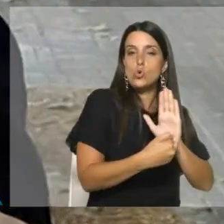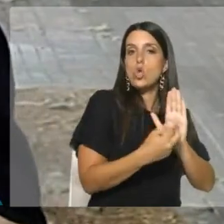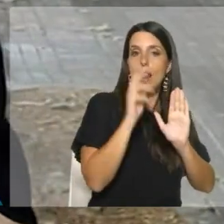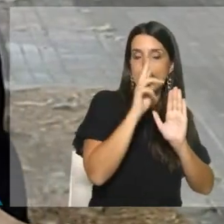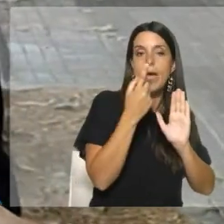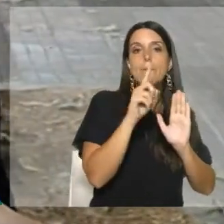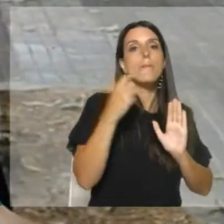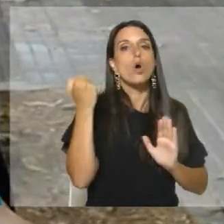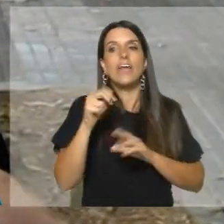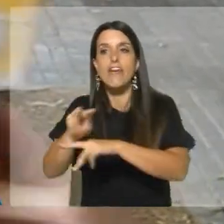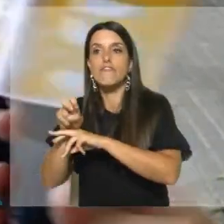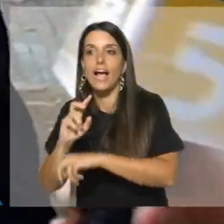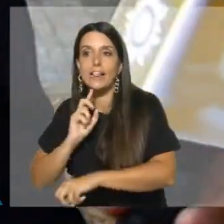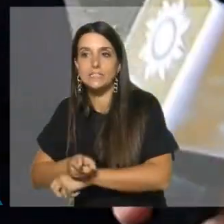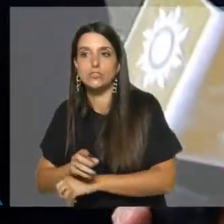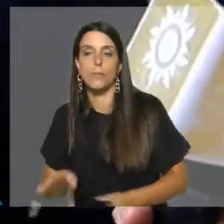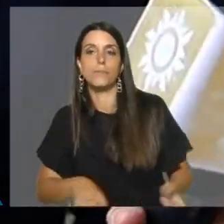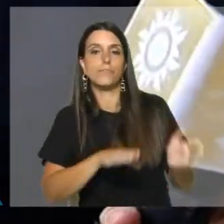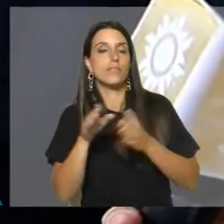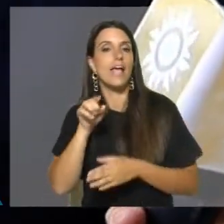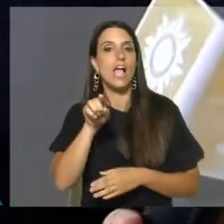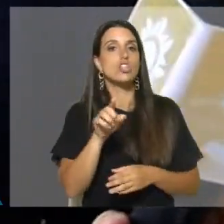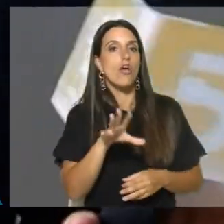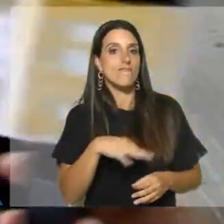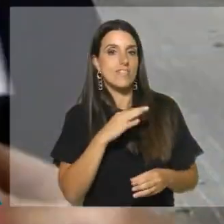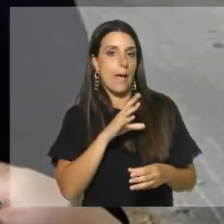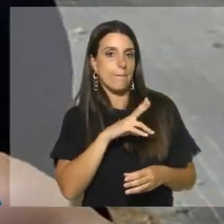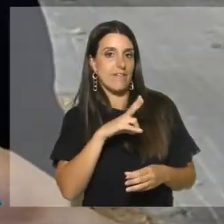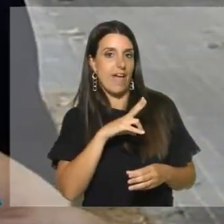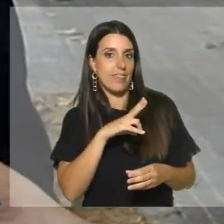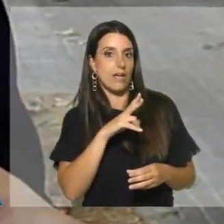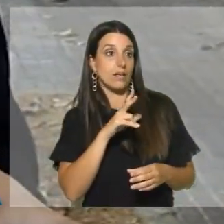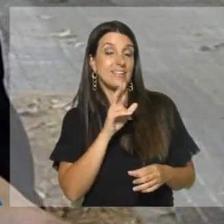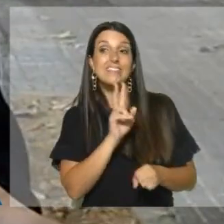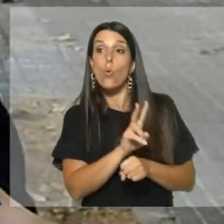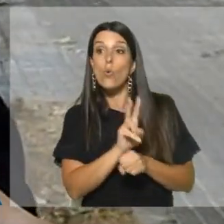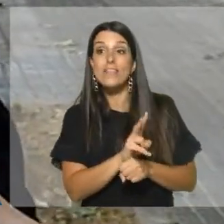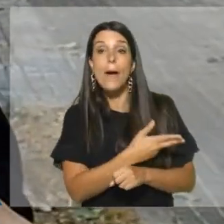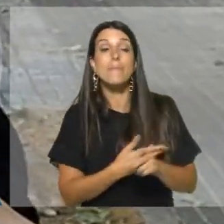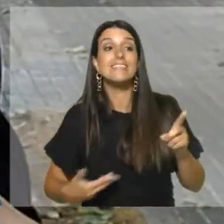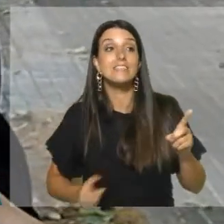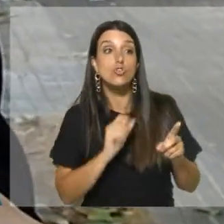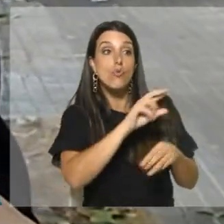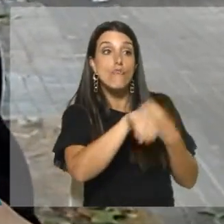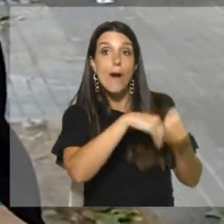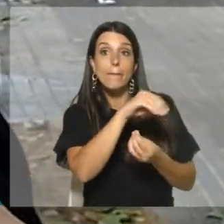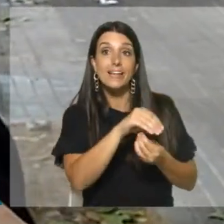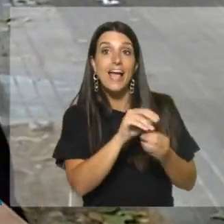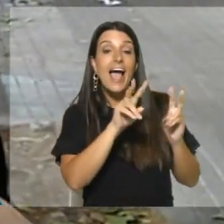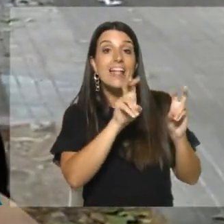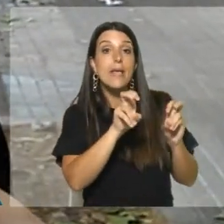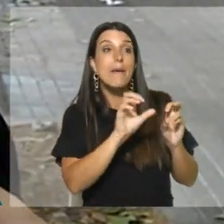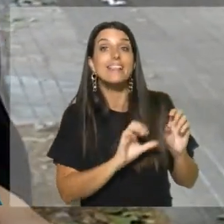camino diga la fiscalía y el juez. ¿Esto es parte de la vida privada del presidente? Pero la seguridad del presidente y su familia es un tema de